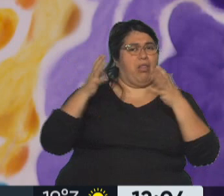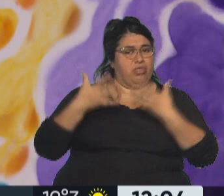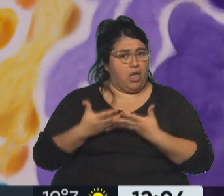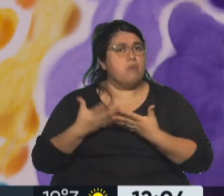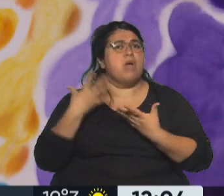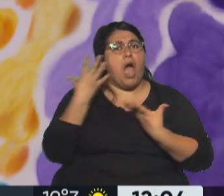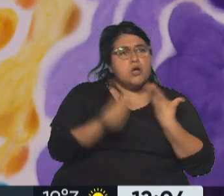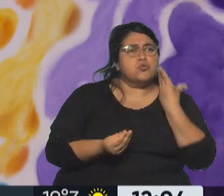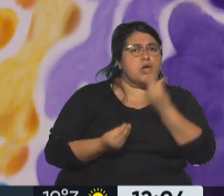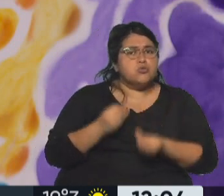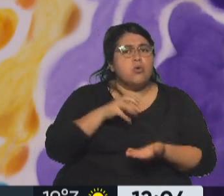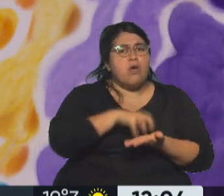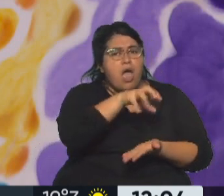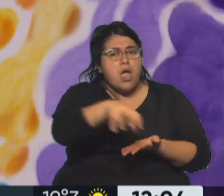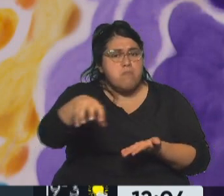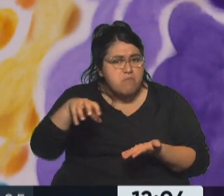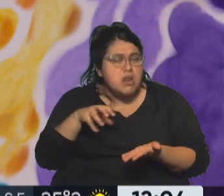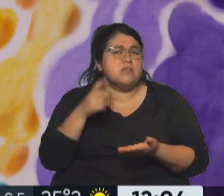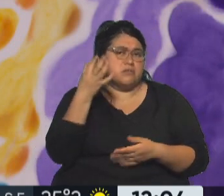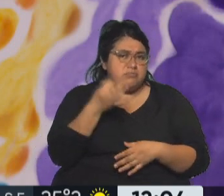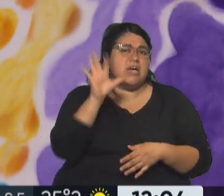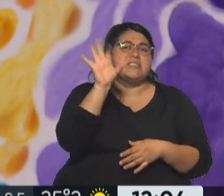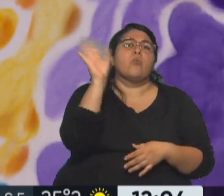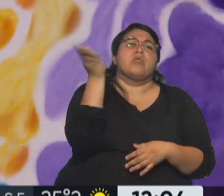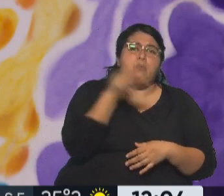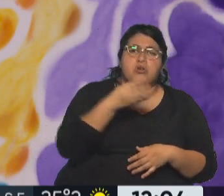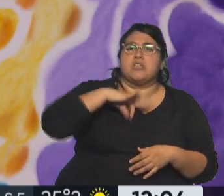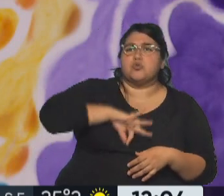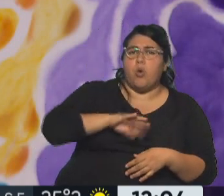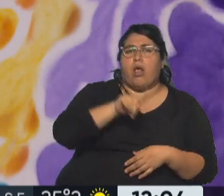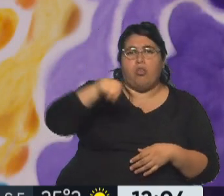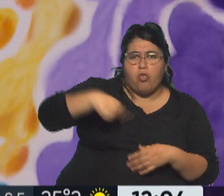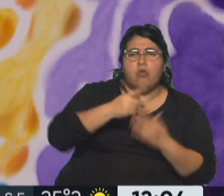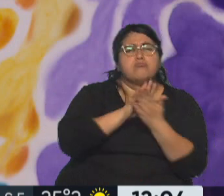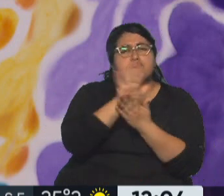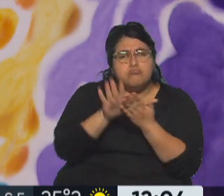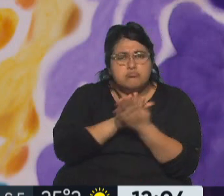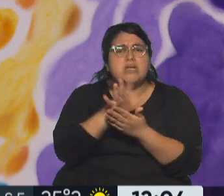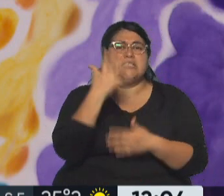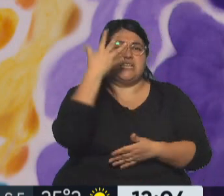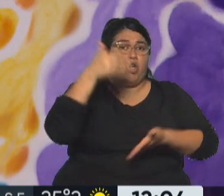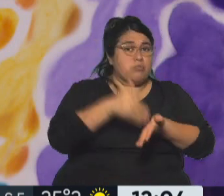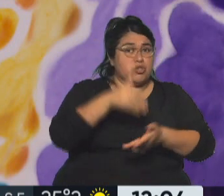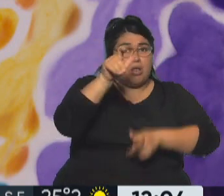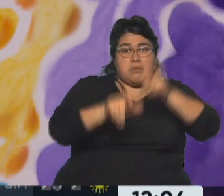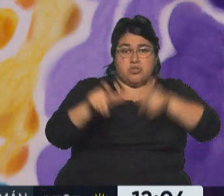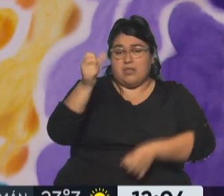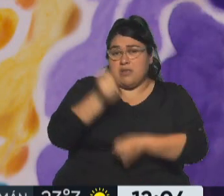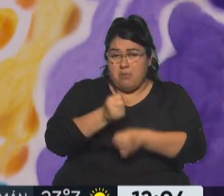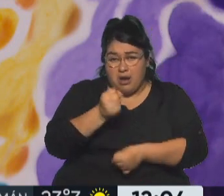subsidiado totalmente o el 50% de todos los salarios de más de 5 millones de trabajadores y